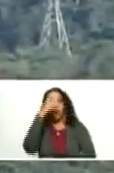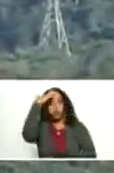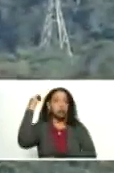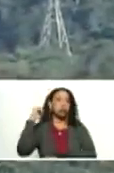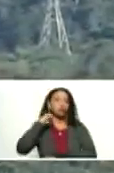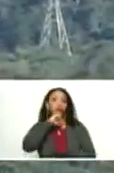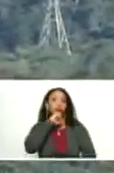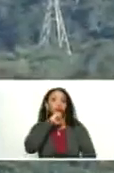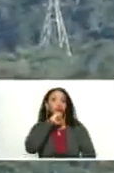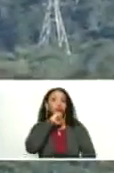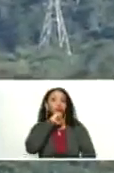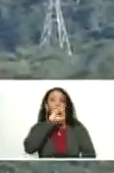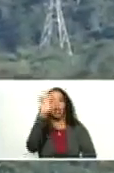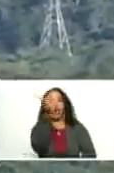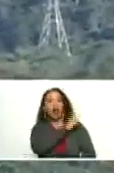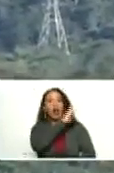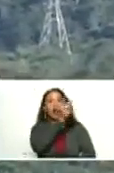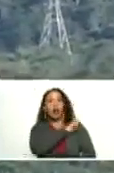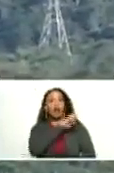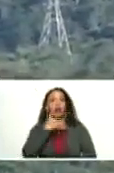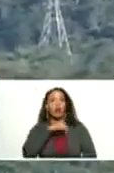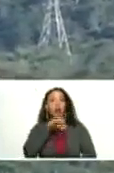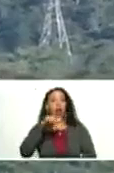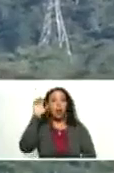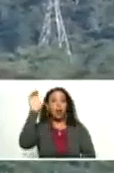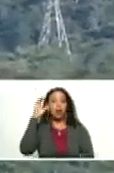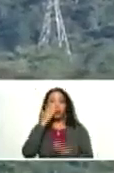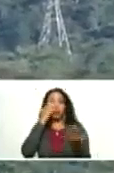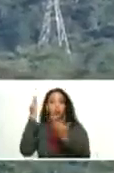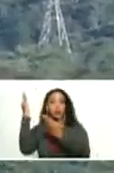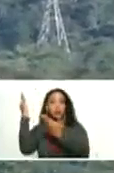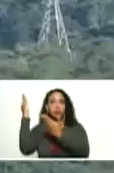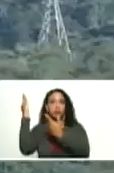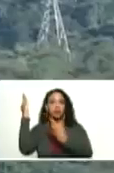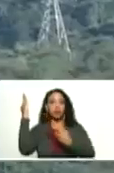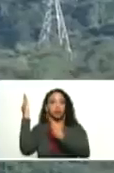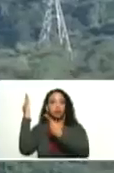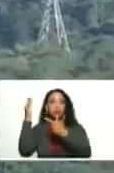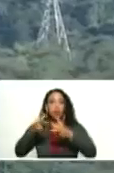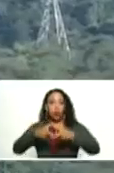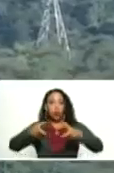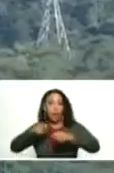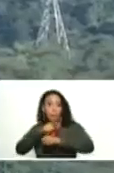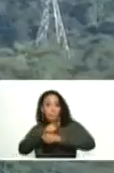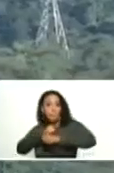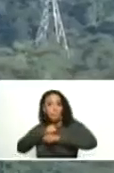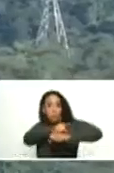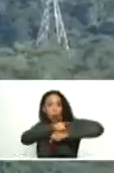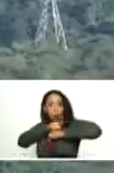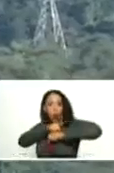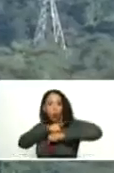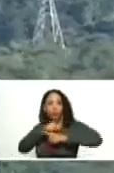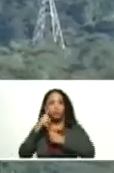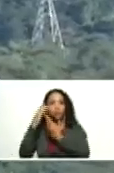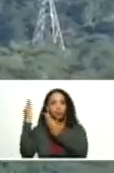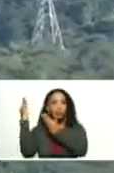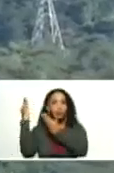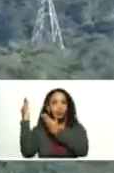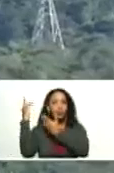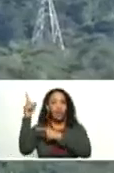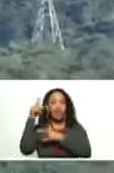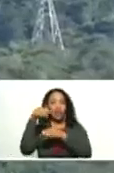Miranda. Almirante en jefe de nuestra patria. Vamos a ver, aquí están los cañones también recuperados. Esos estaban, presidente, enterrados